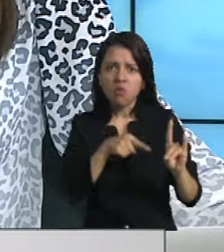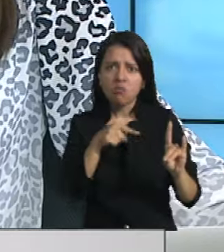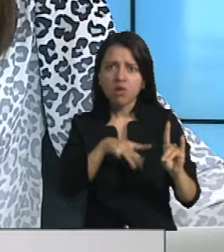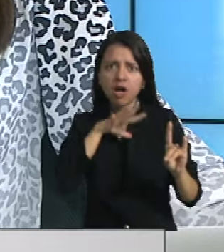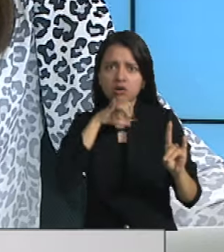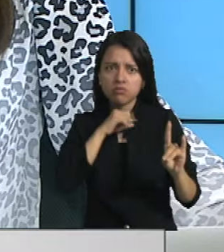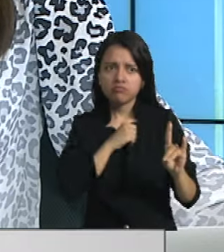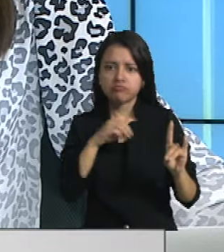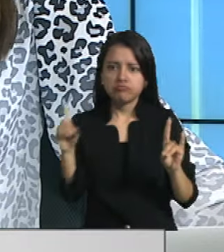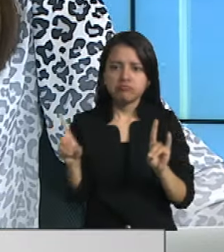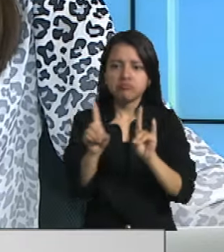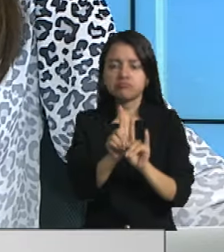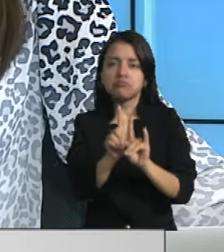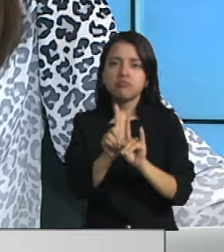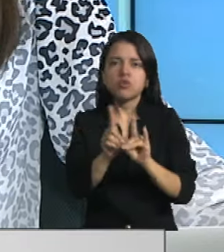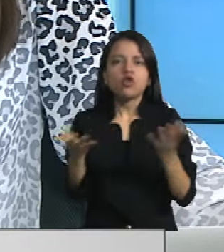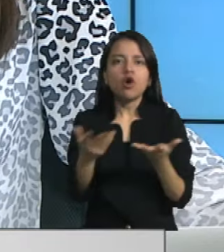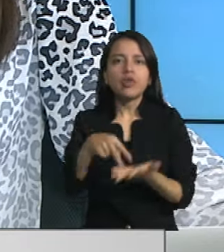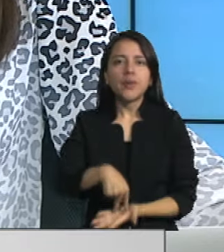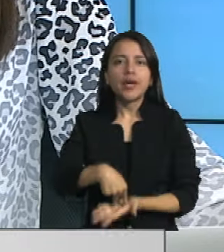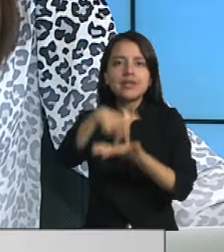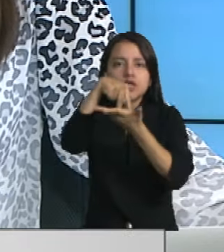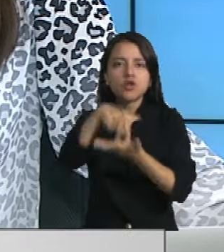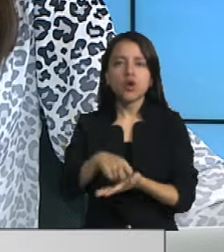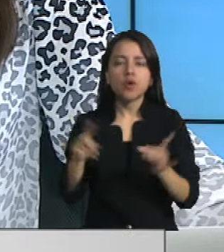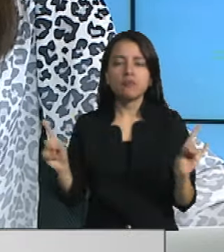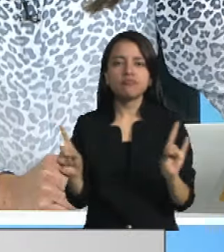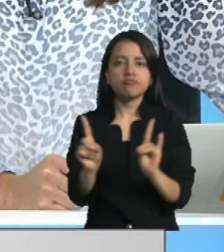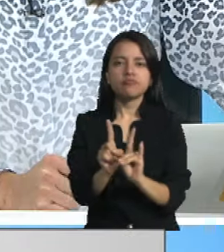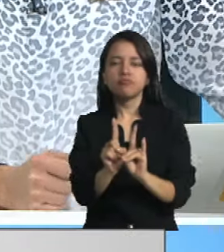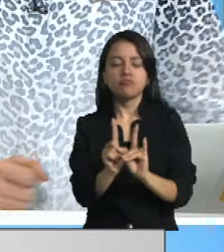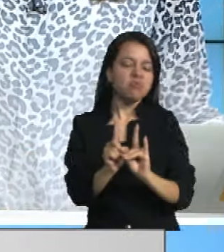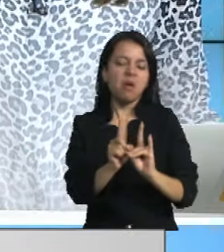El acto quedó registrado en un video de cámaras de seguridad.